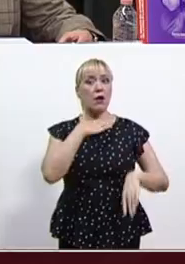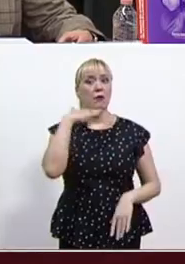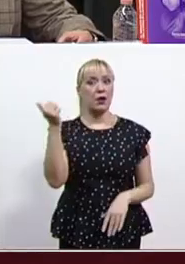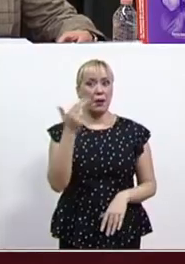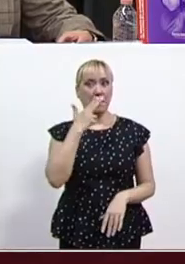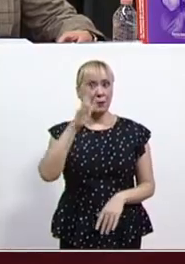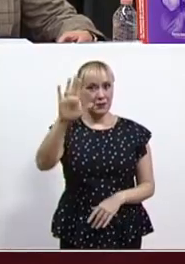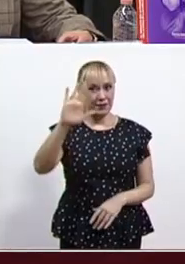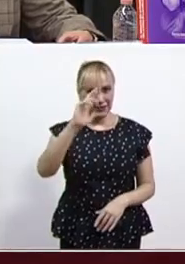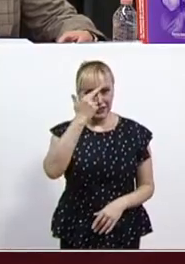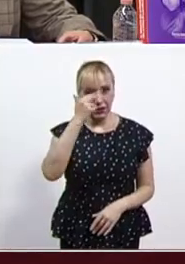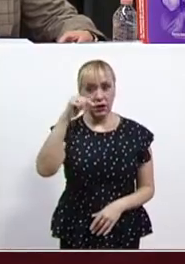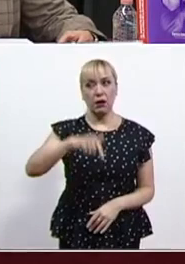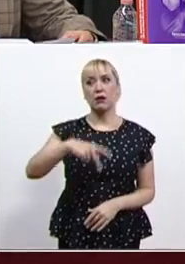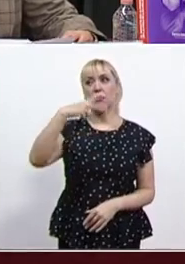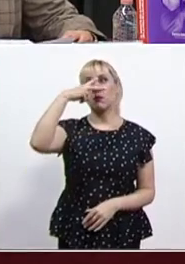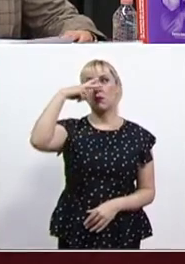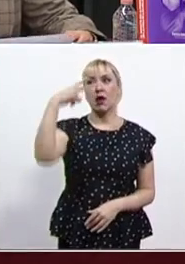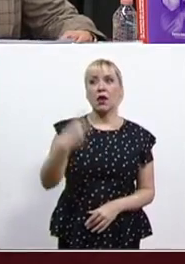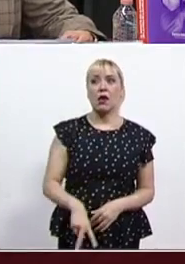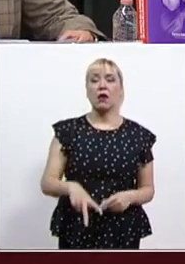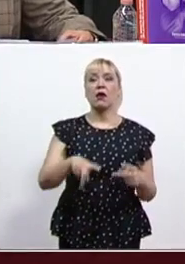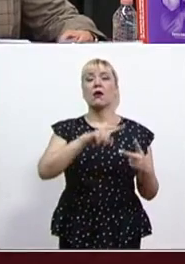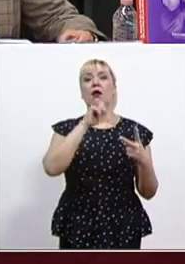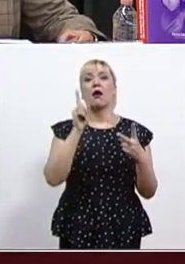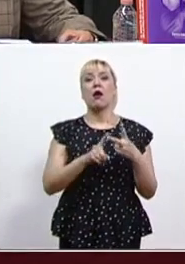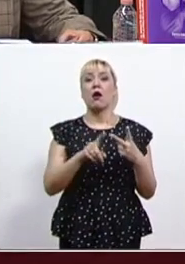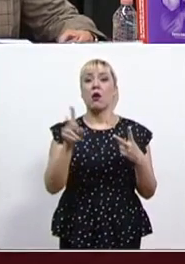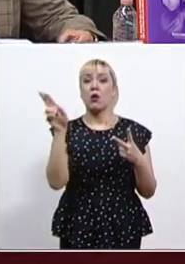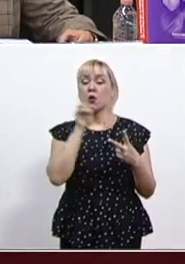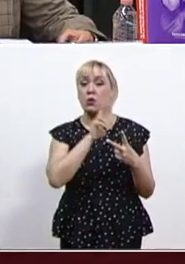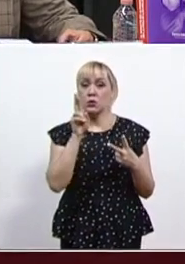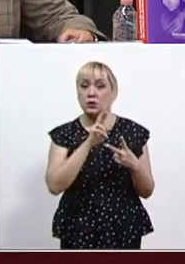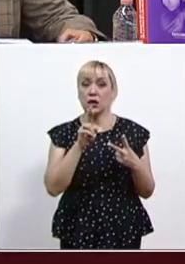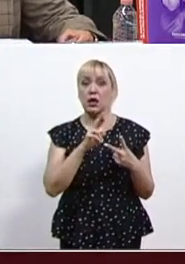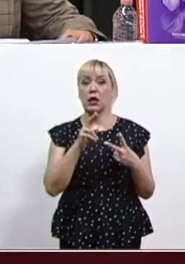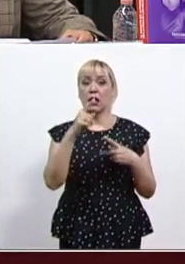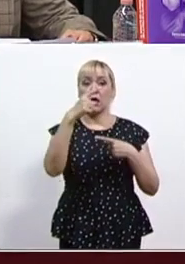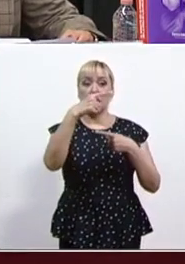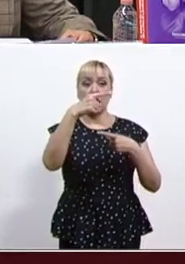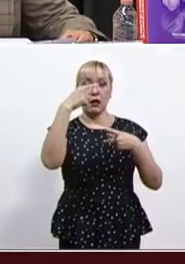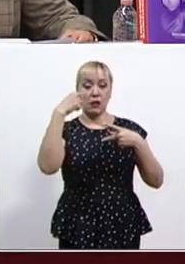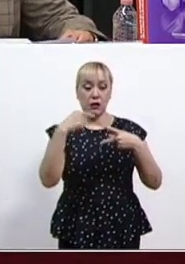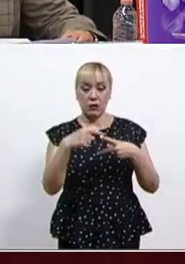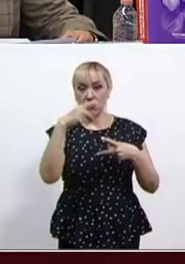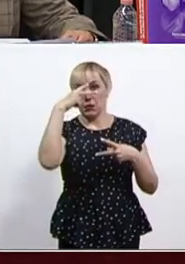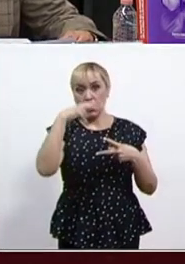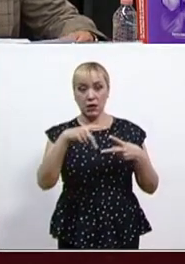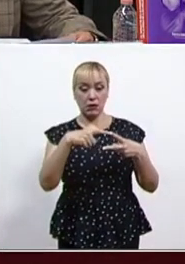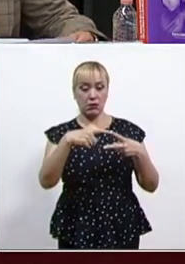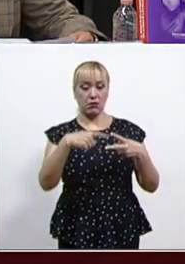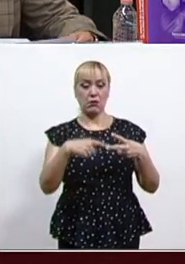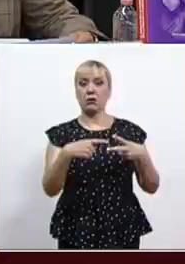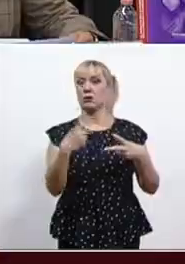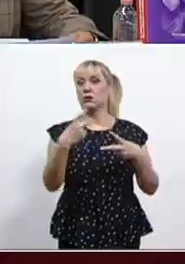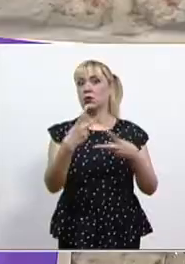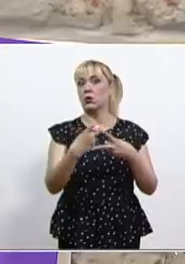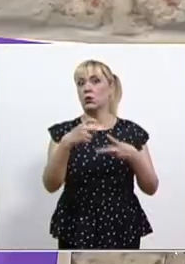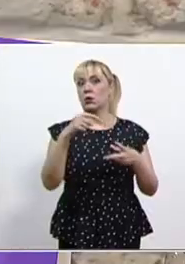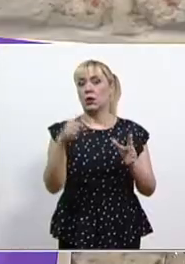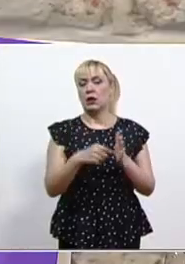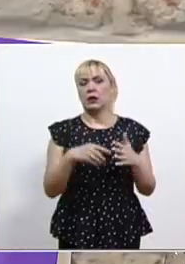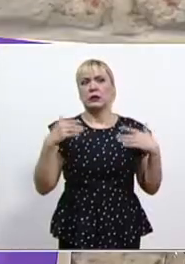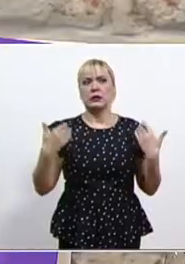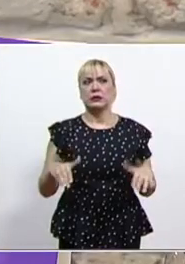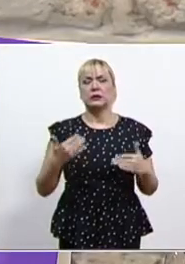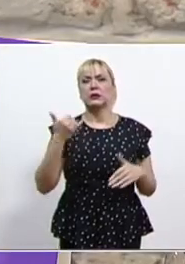nivel internacional tan solo después de Rusia. Ello generó también un recrudecimiento de la violencia estructural que puso a trabajar